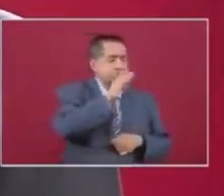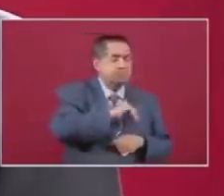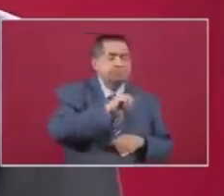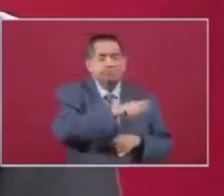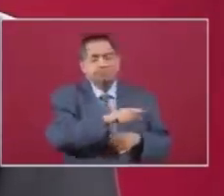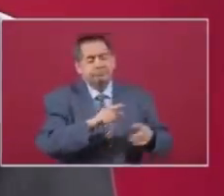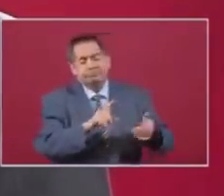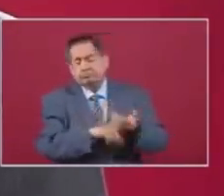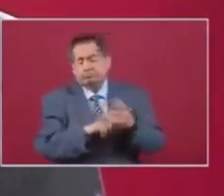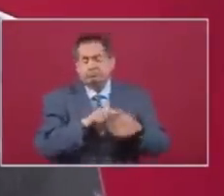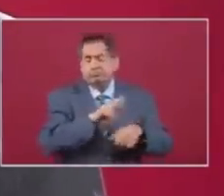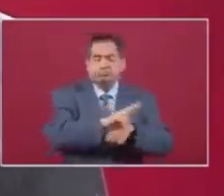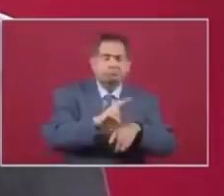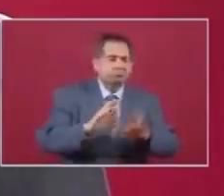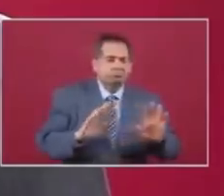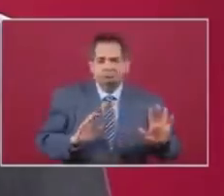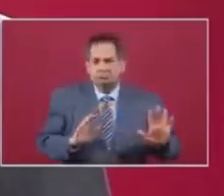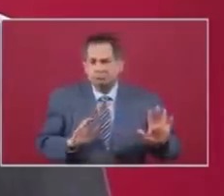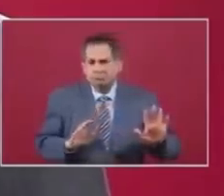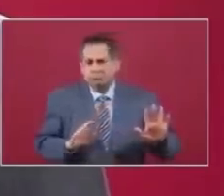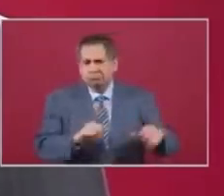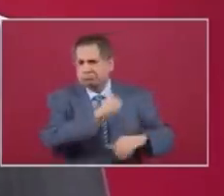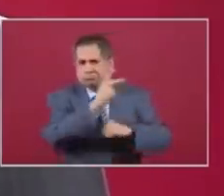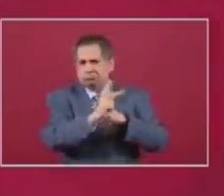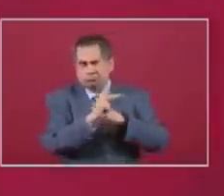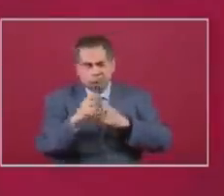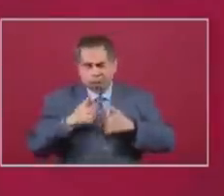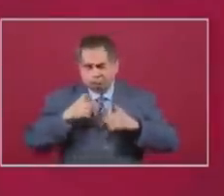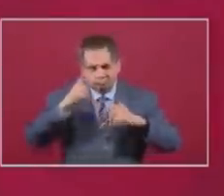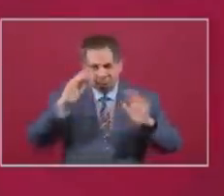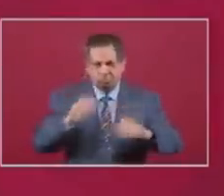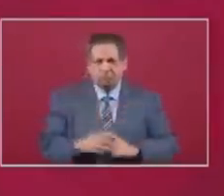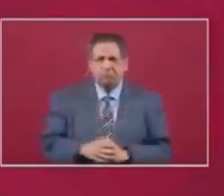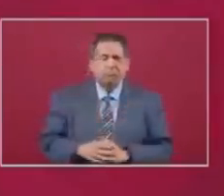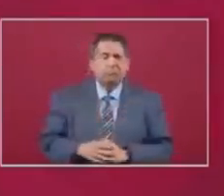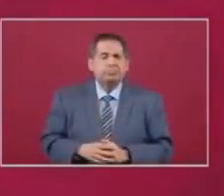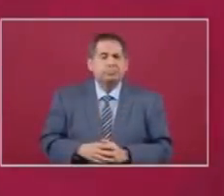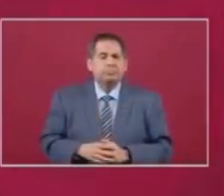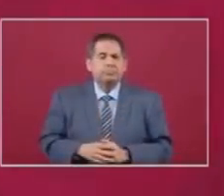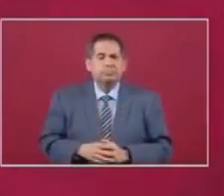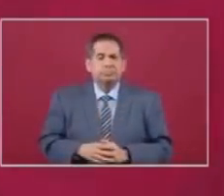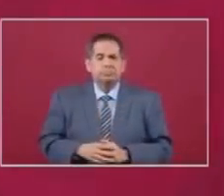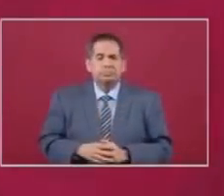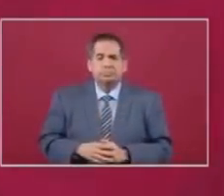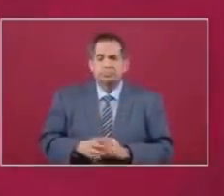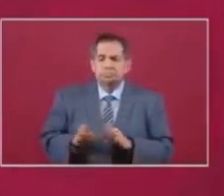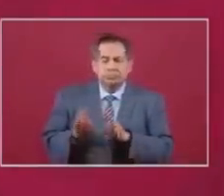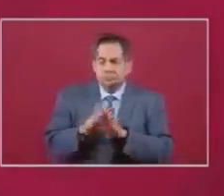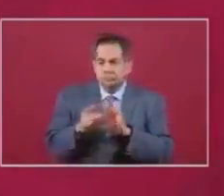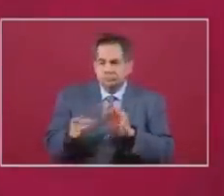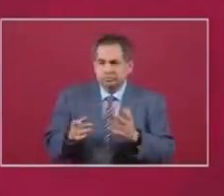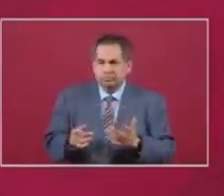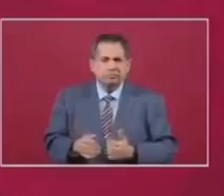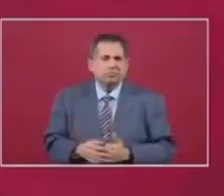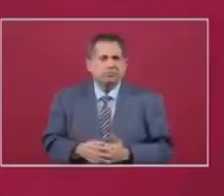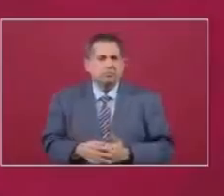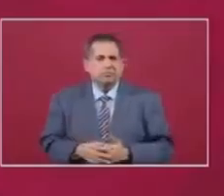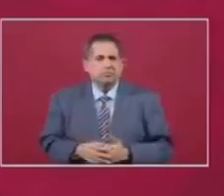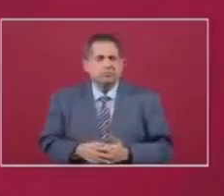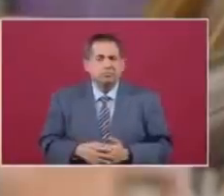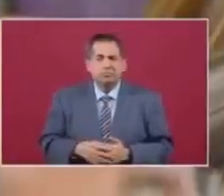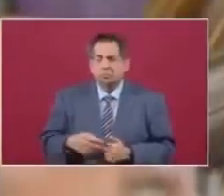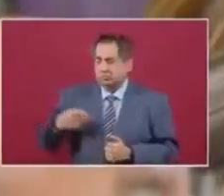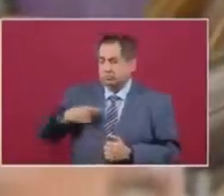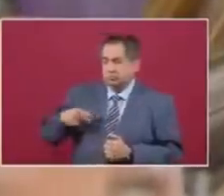sobre lo que sucede en otro país? Presidente, ¿qué pueden esperar? ¿Qué pueden esperar los mexicanos